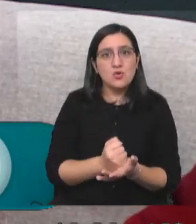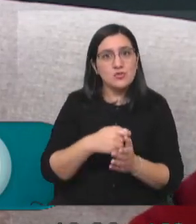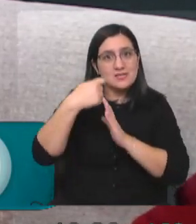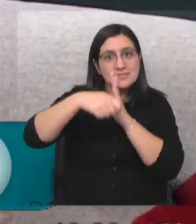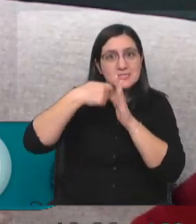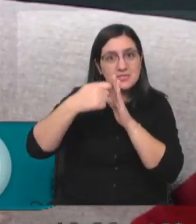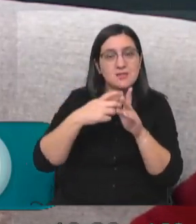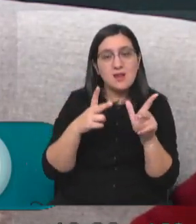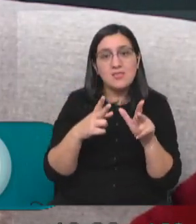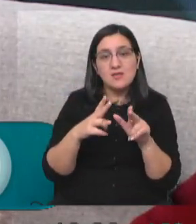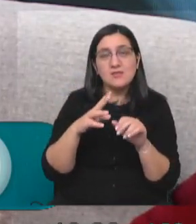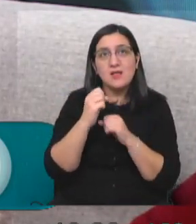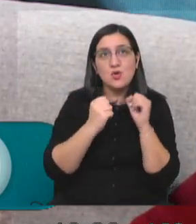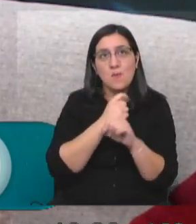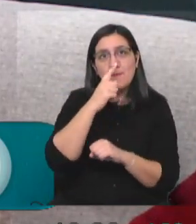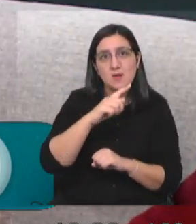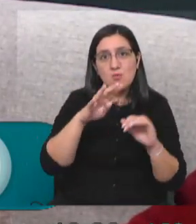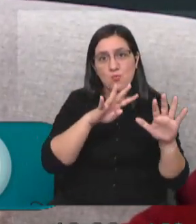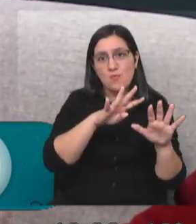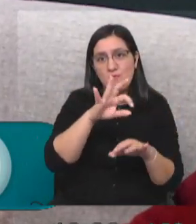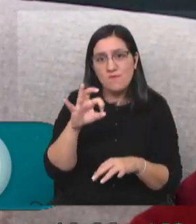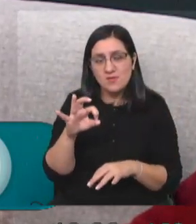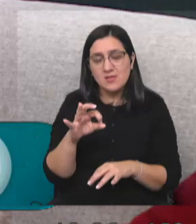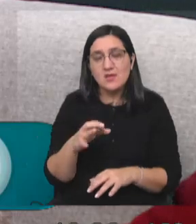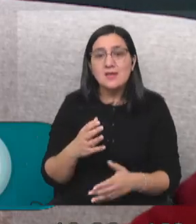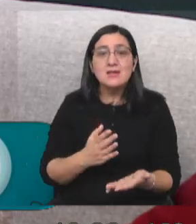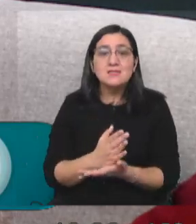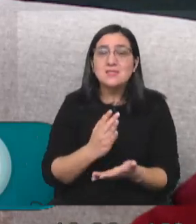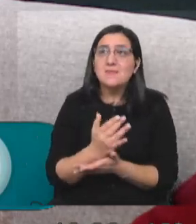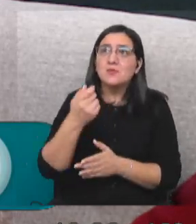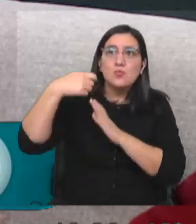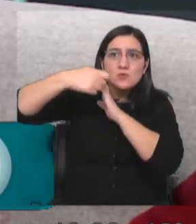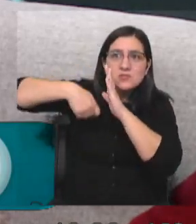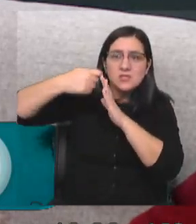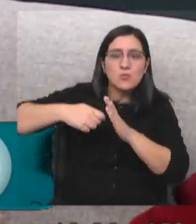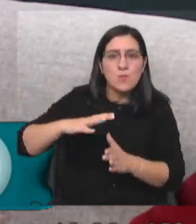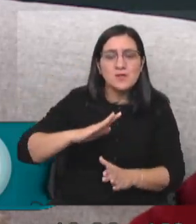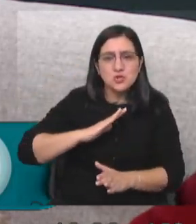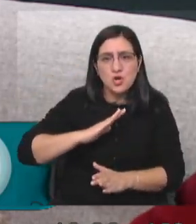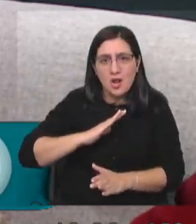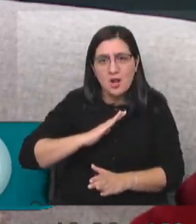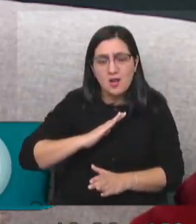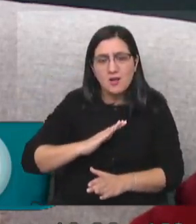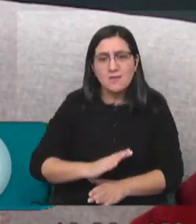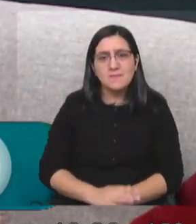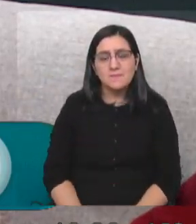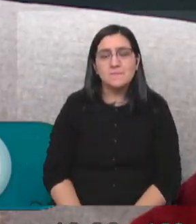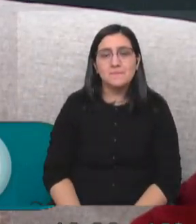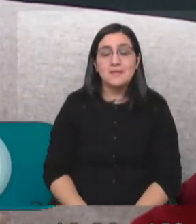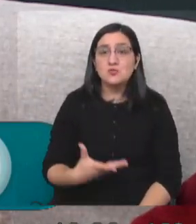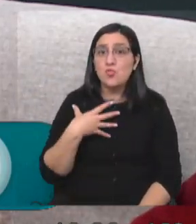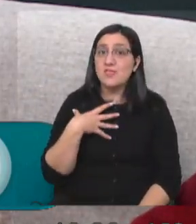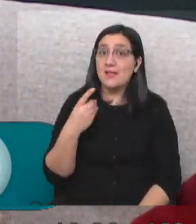década de los 90. Y siempre ha hecho un cine muy personal, muy particular. Es uno de los